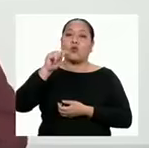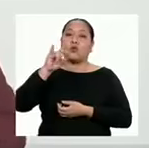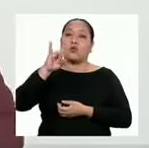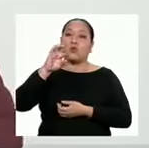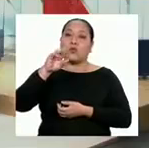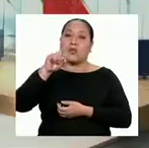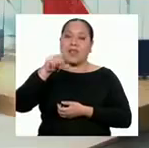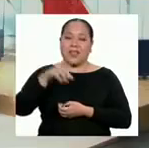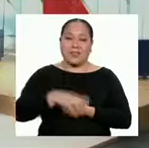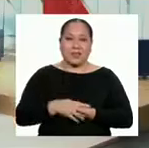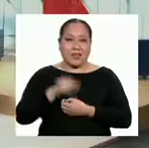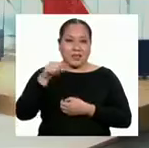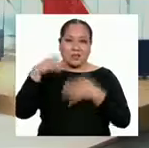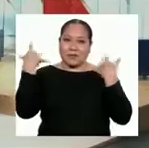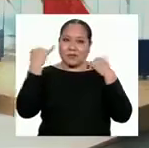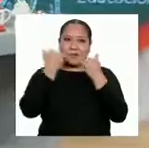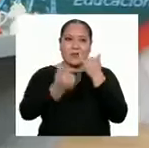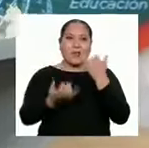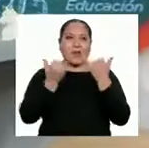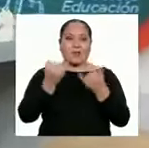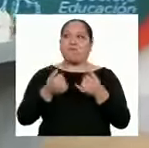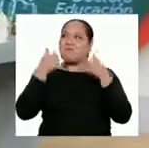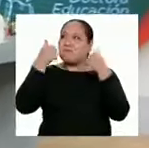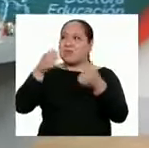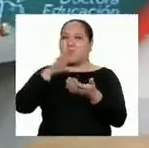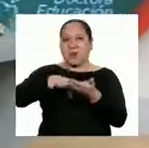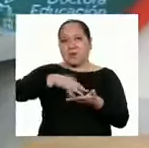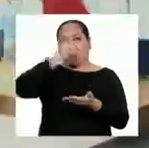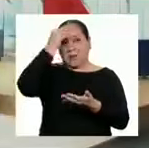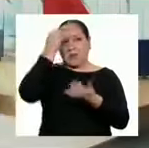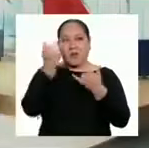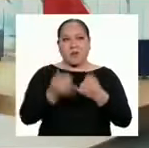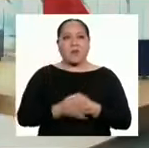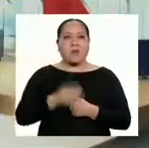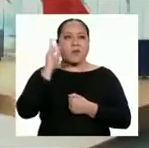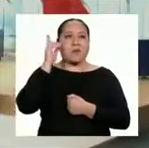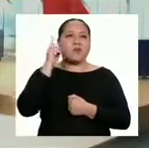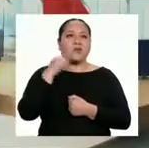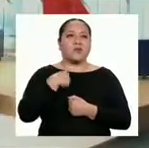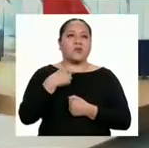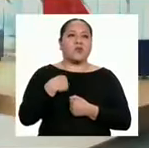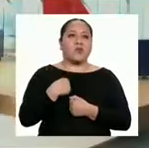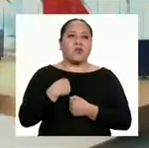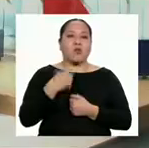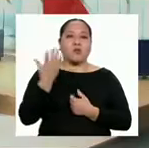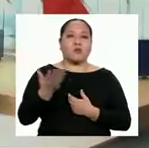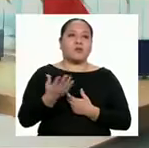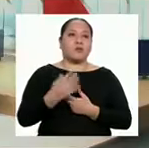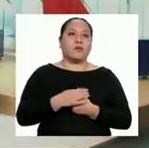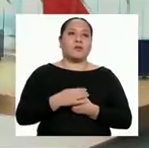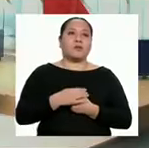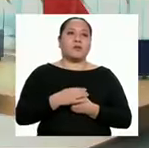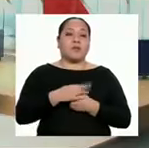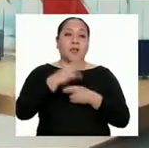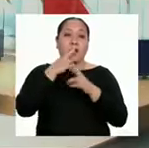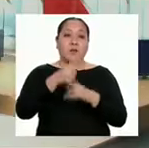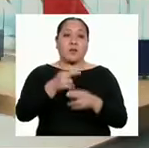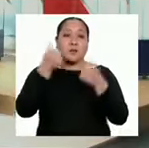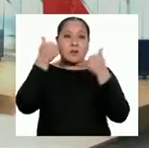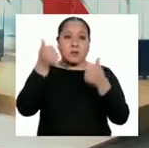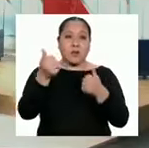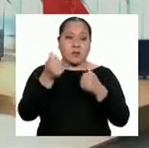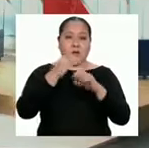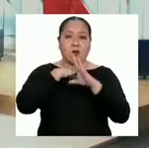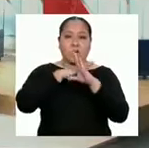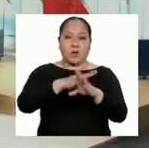sido todo por hoy. ¡Qué bien lo que hemos aprendido, profesora Julia! Yo tengo una receta buenaza para combatir el bullying